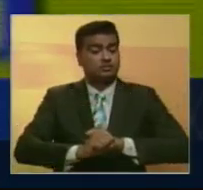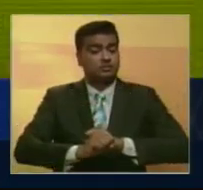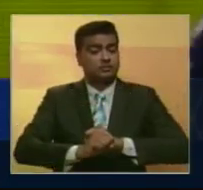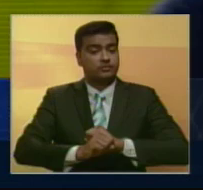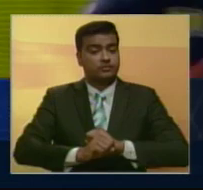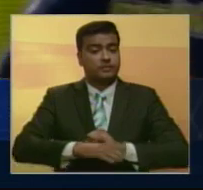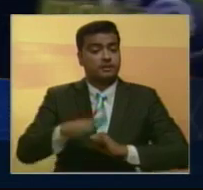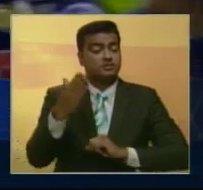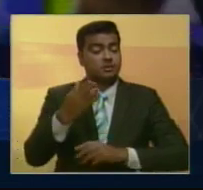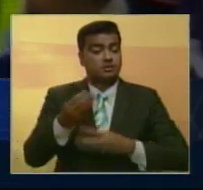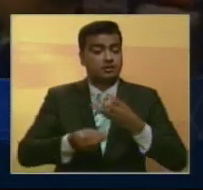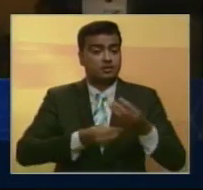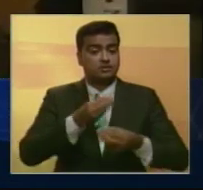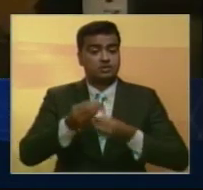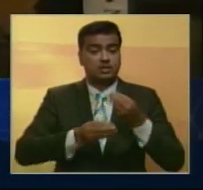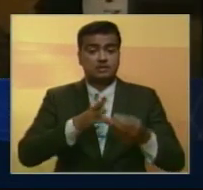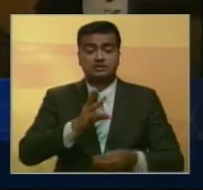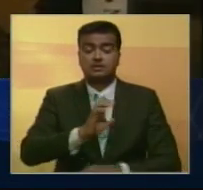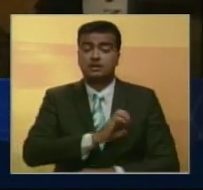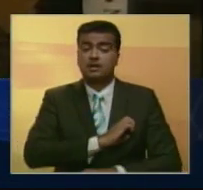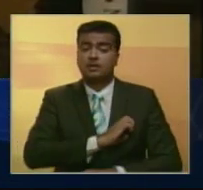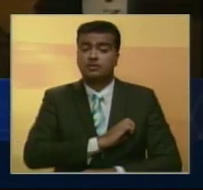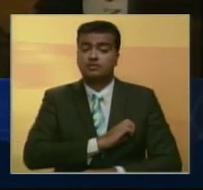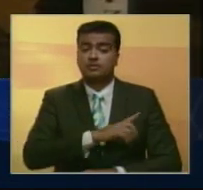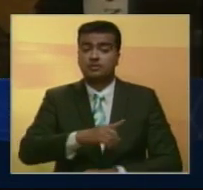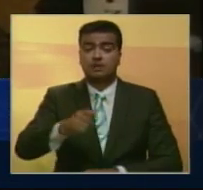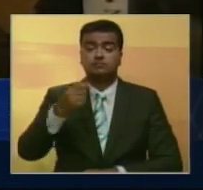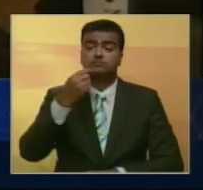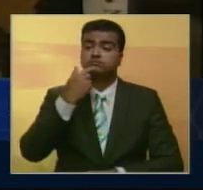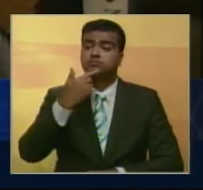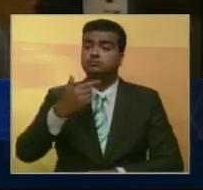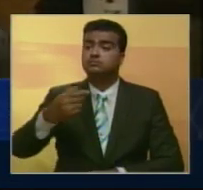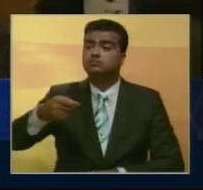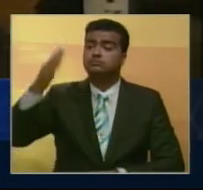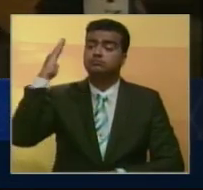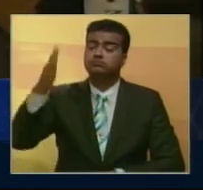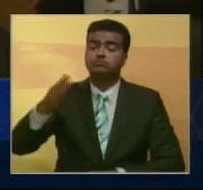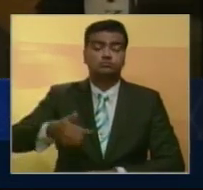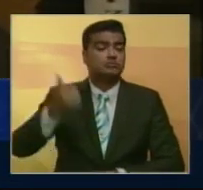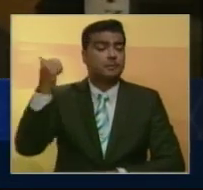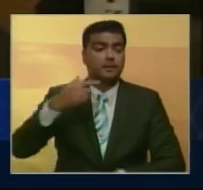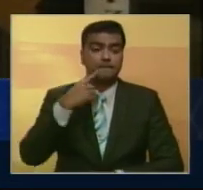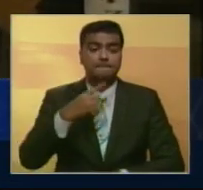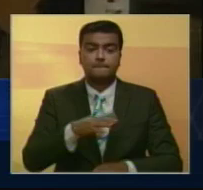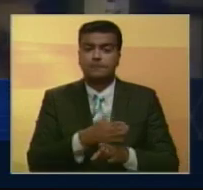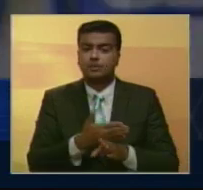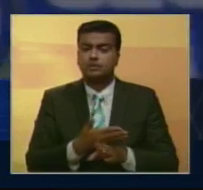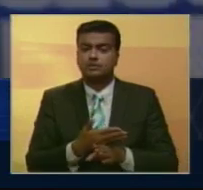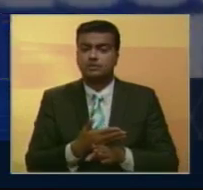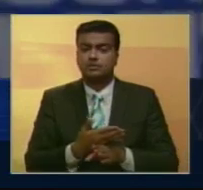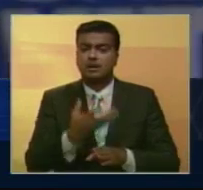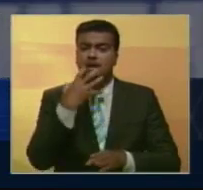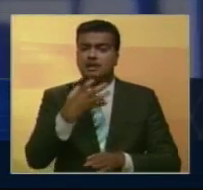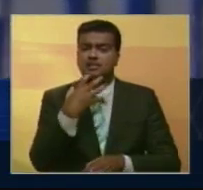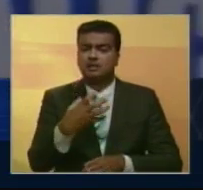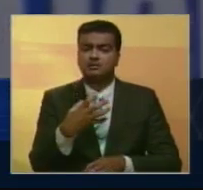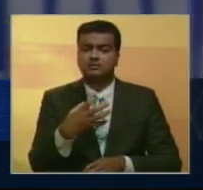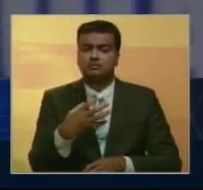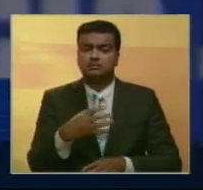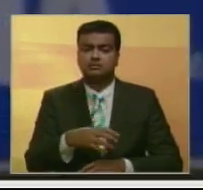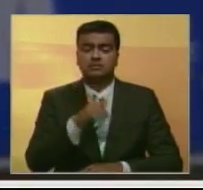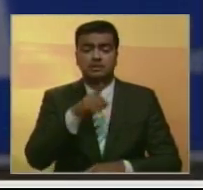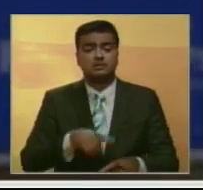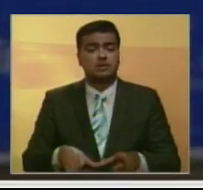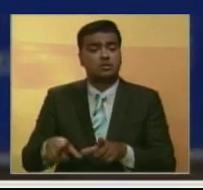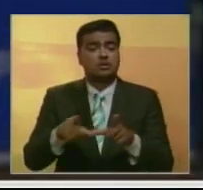por sus acciones del pasado 6 de enero, cuando el estratega fue expulsado por el umpire principal Luis González tras gritar y gesticular desde el dugout y